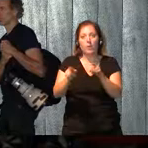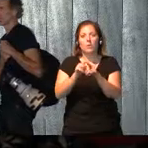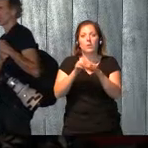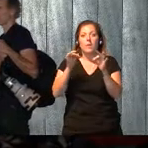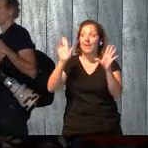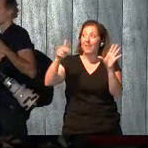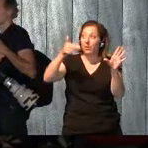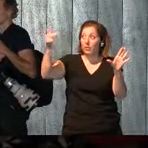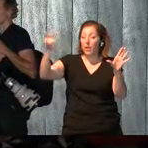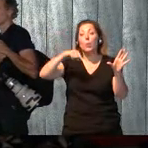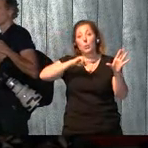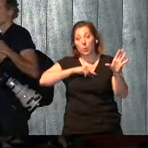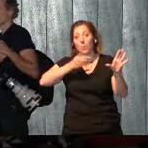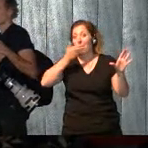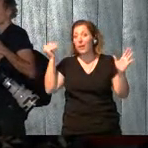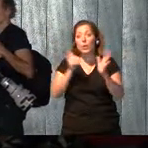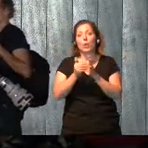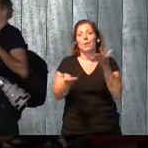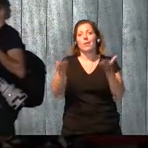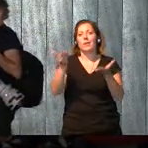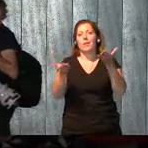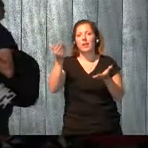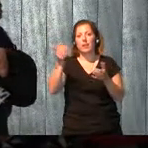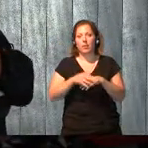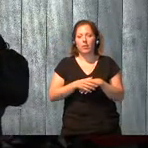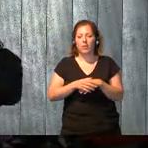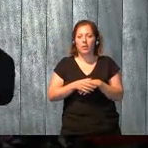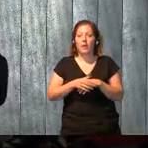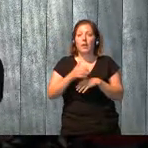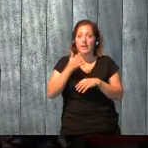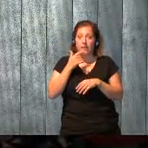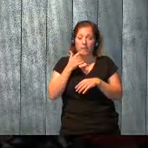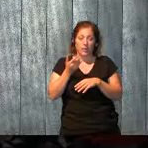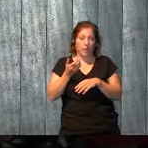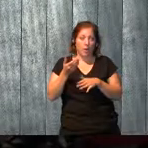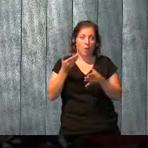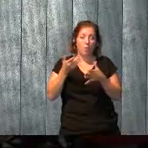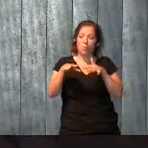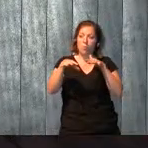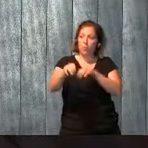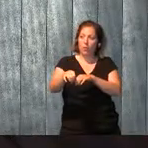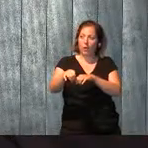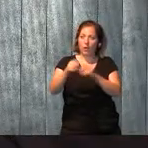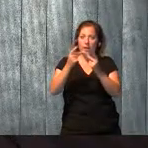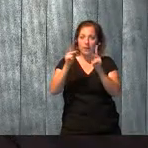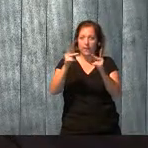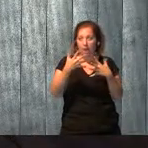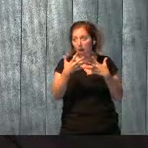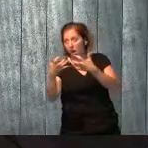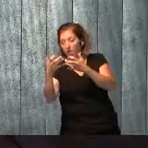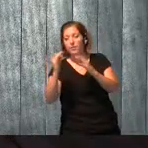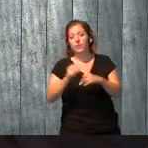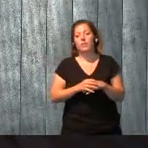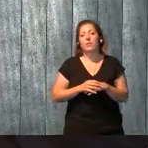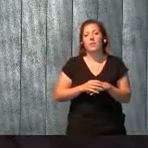equilibrio entre el poder gravitacional de estas ciudades. Y lo digo porque con la pregunta de La